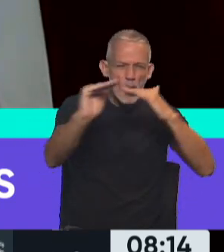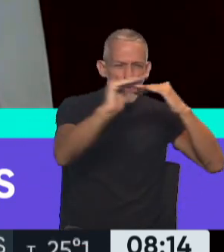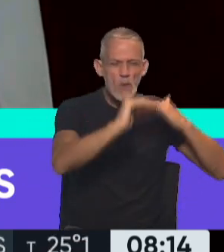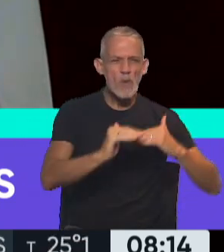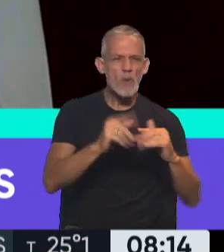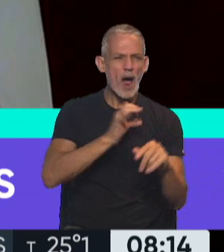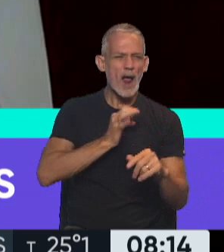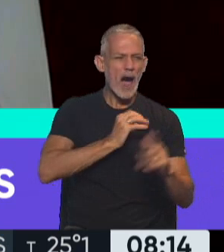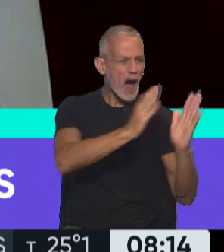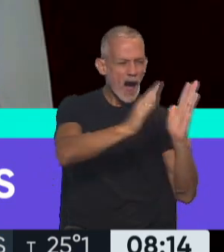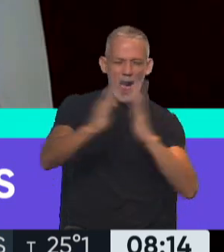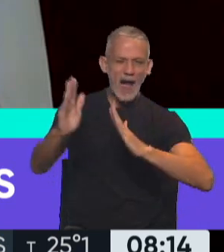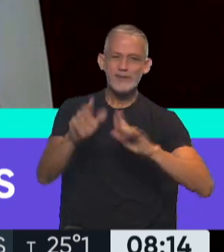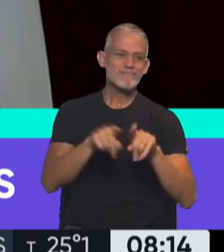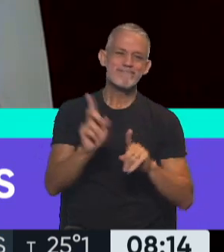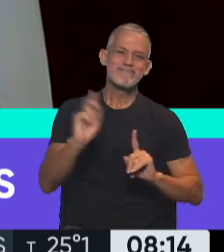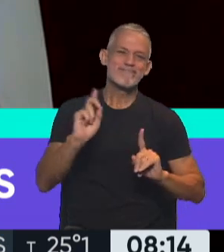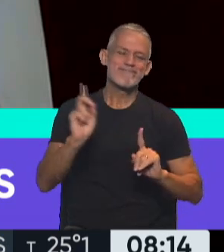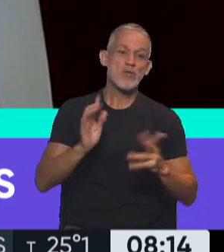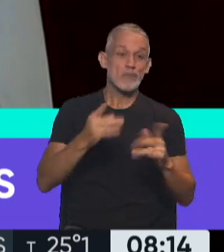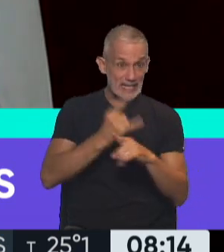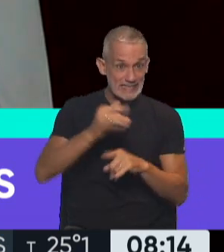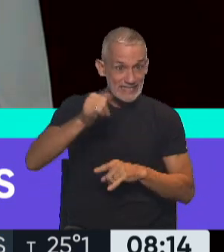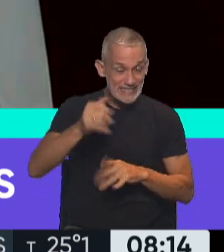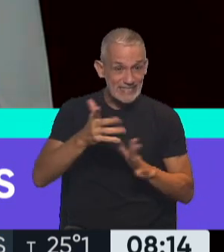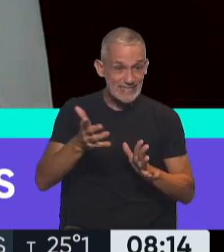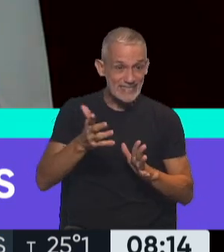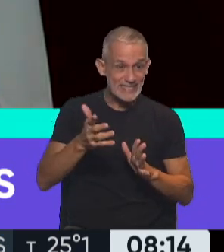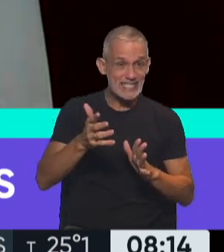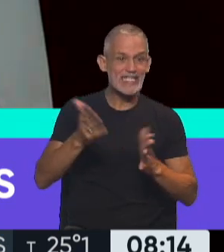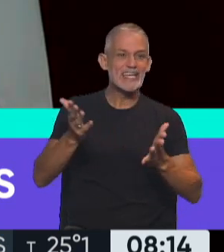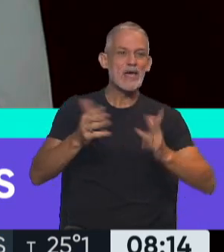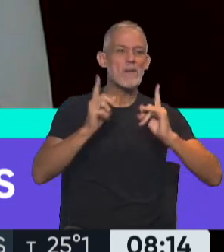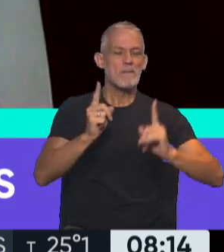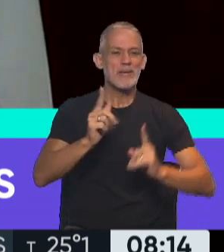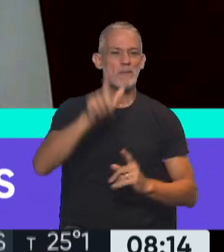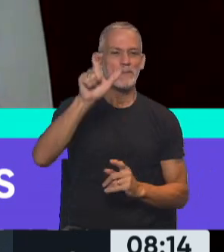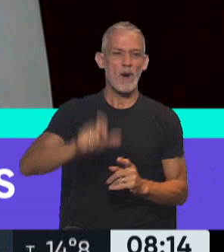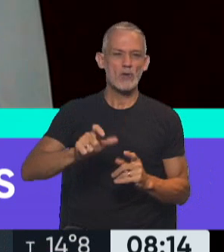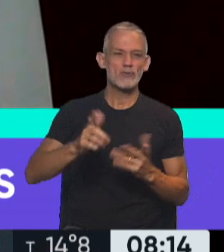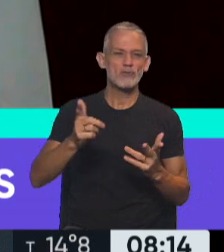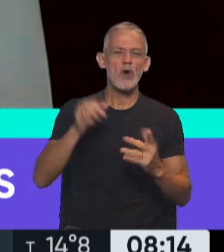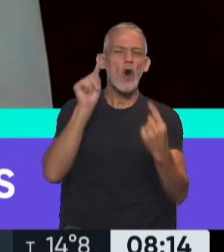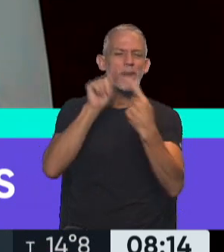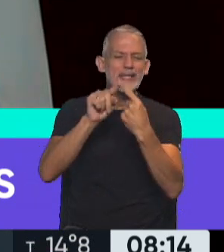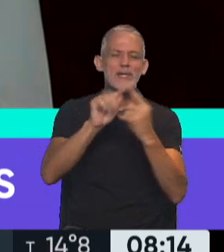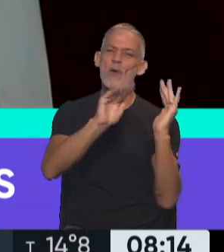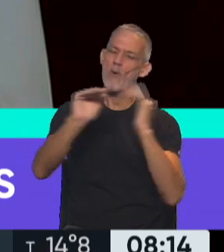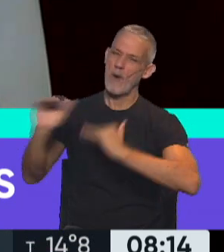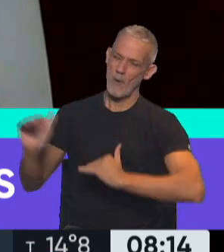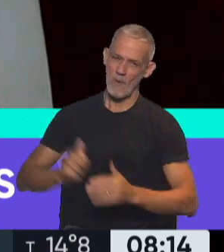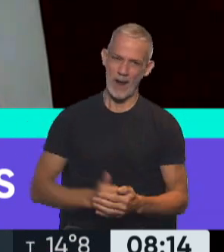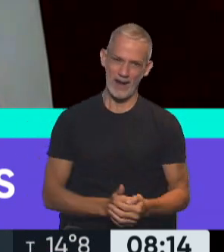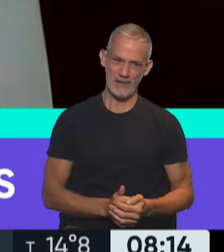las décadas y en todas las etapas, sí siempre tiene los mismos objetivos. Y